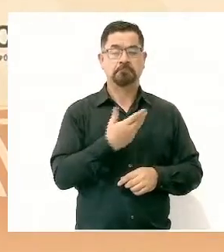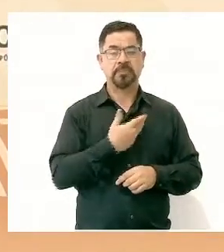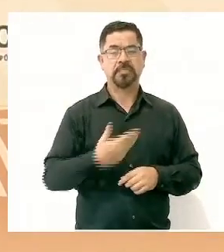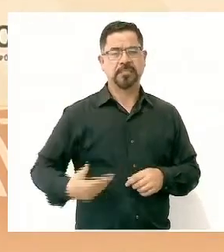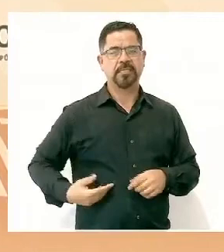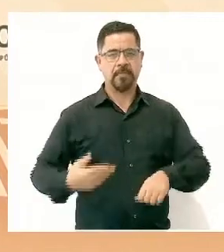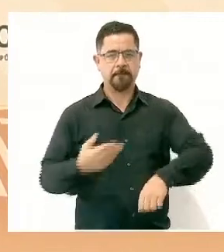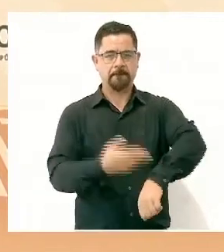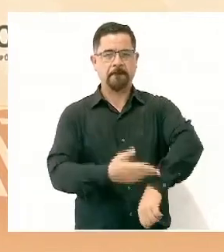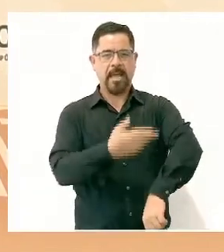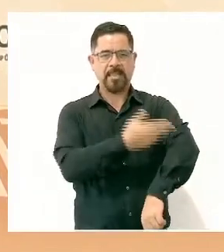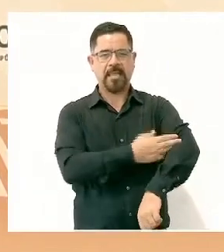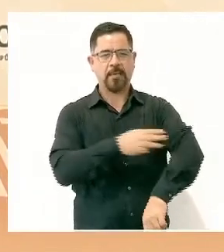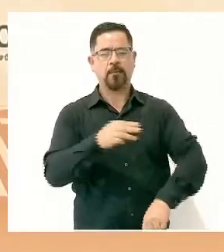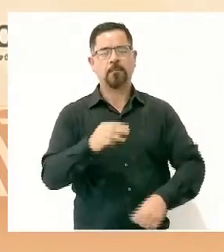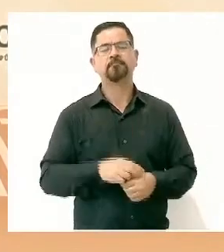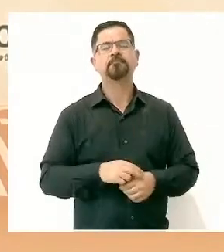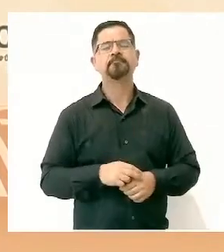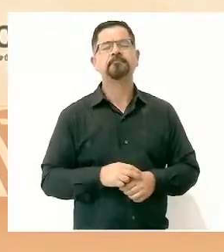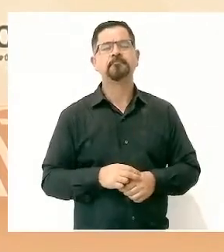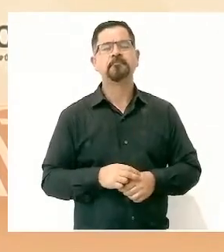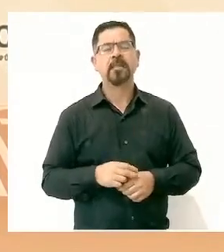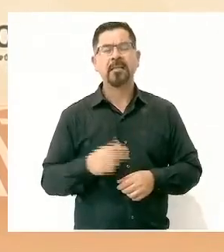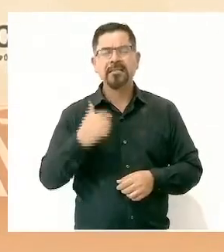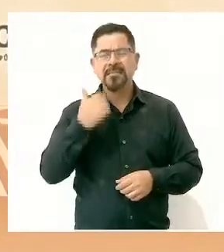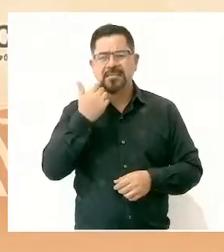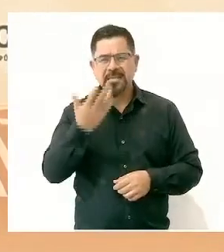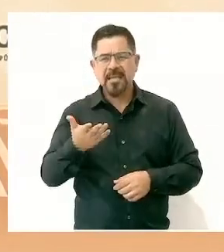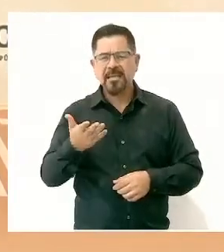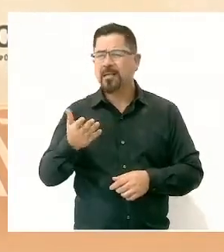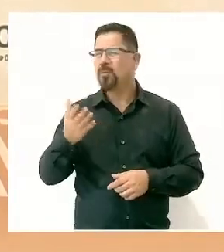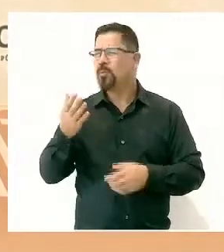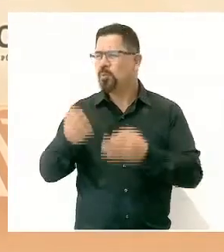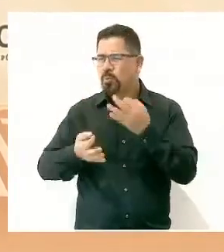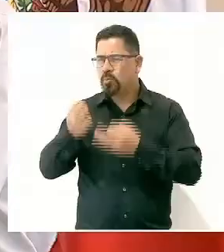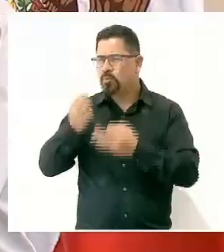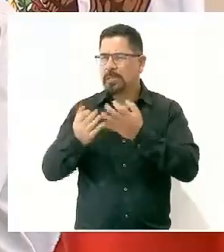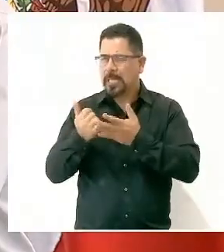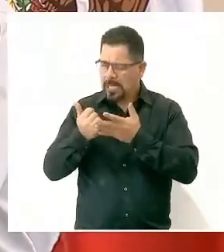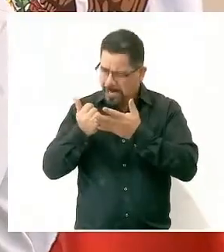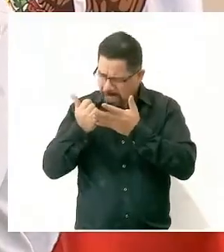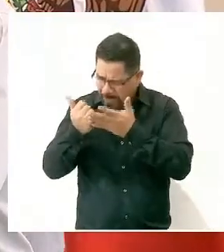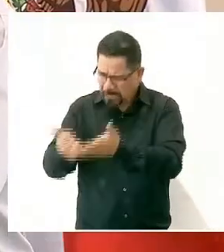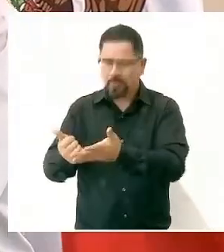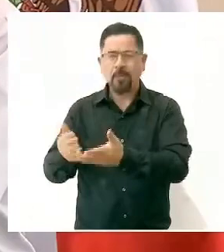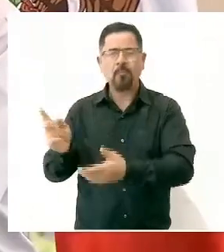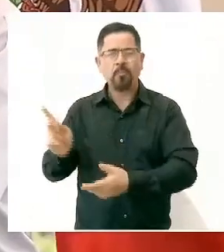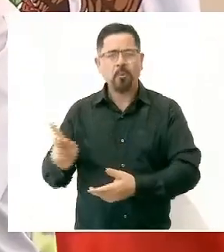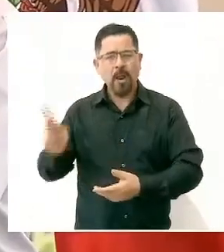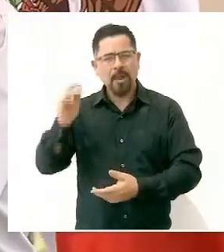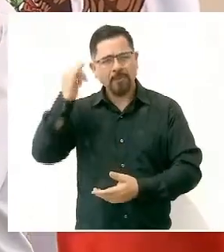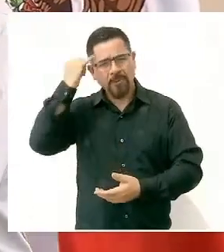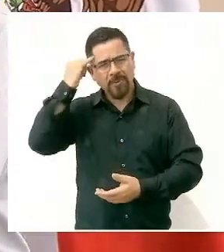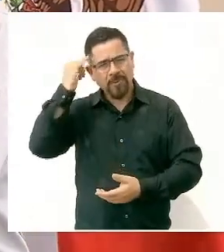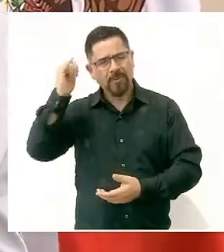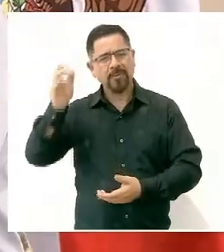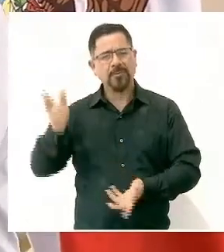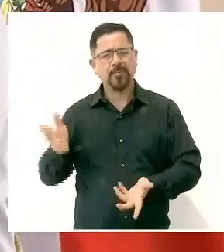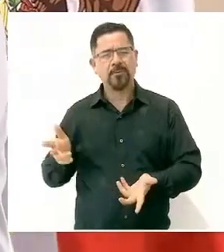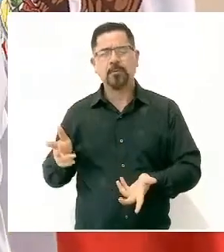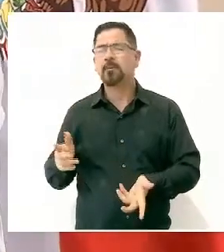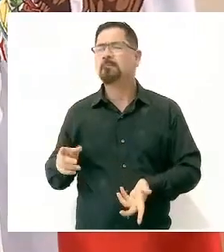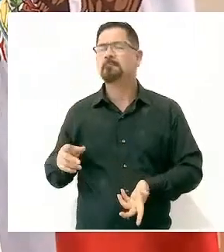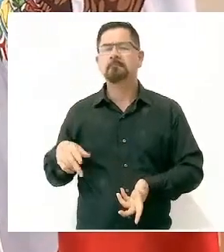Madero, buscó hacer justicia a estos pueblos, no sin enfrentar la